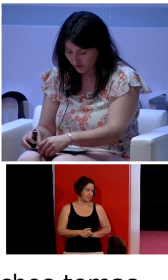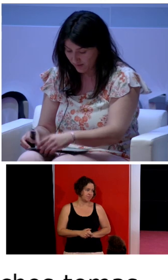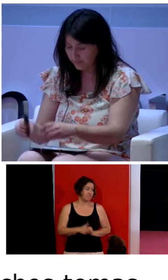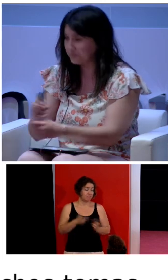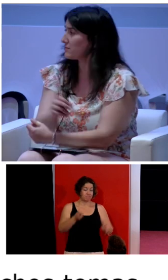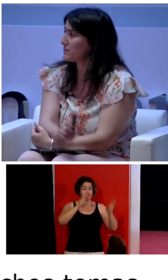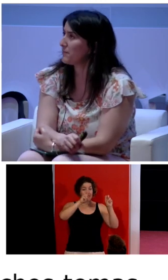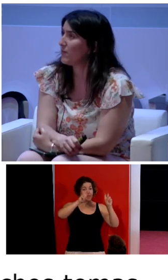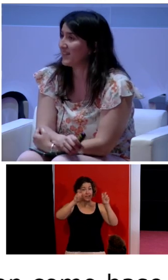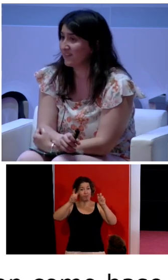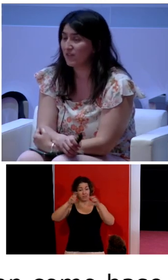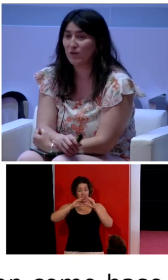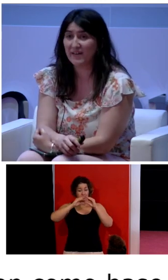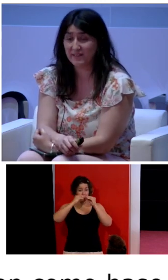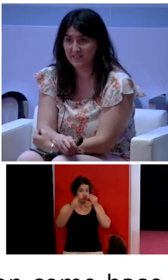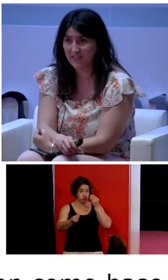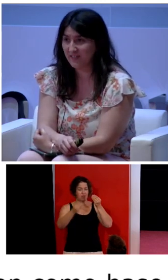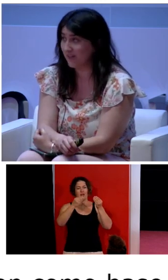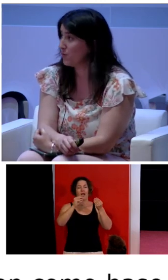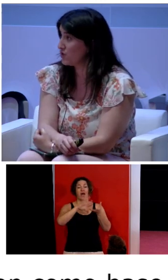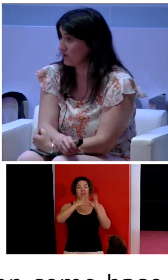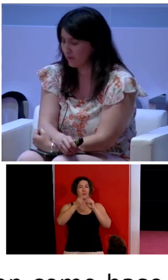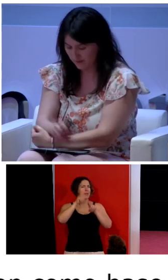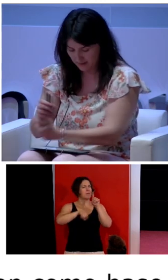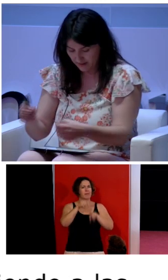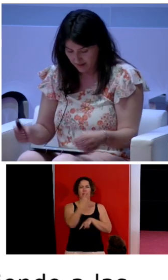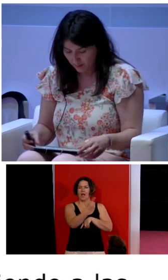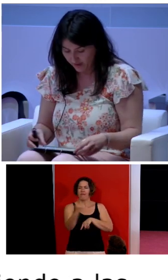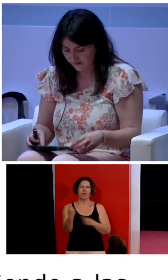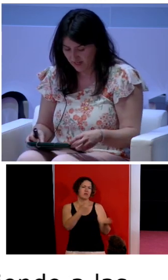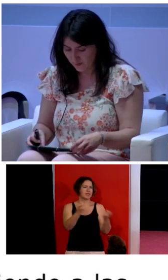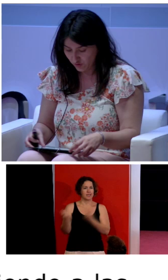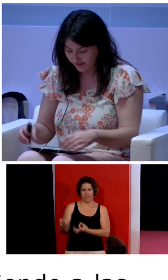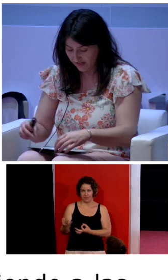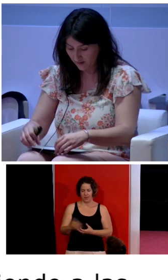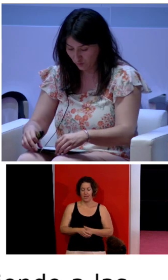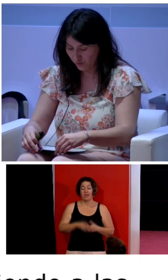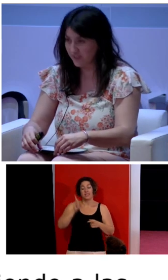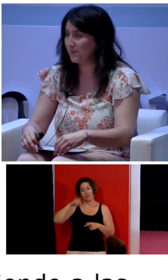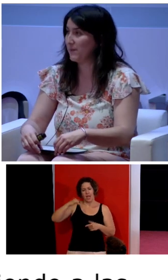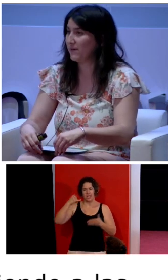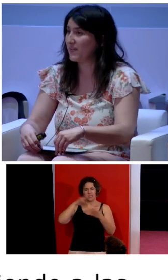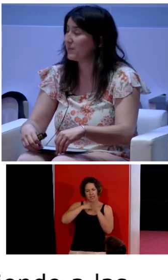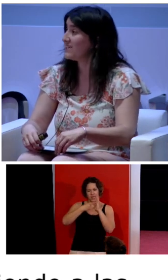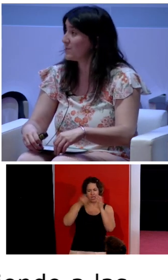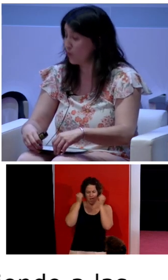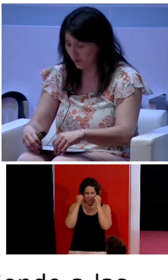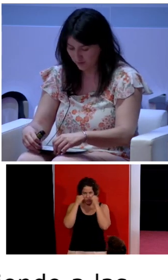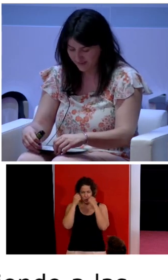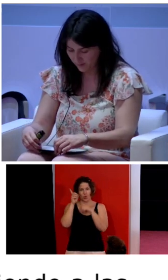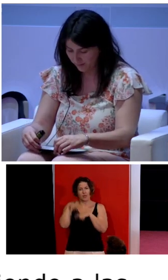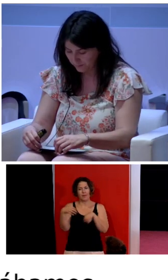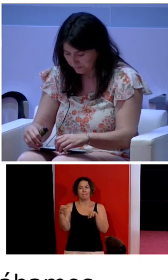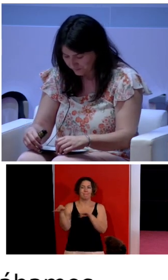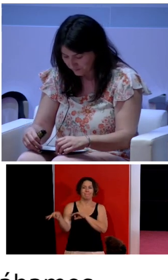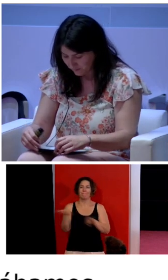los temas, atendiendo a las necesidades de cada opositor, pues trabajábamos técnicas de estudio y se preparaban también simulacros de